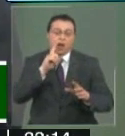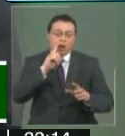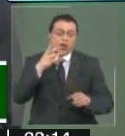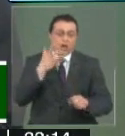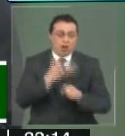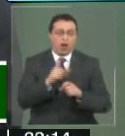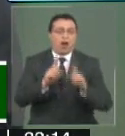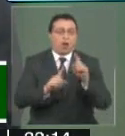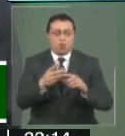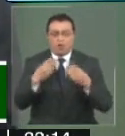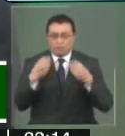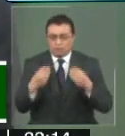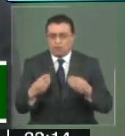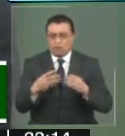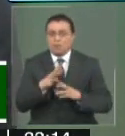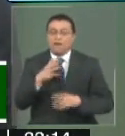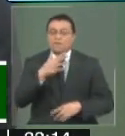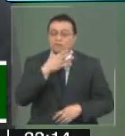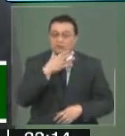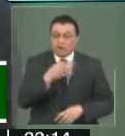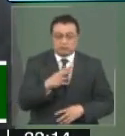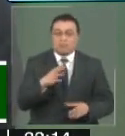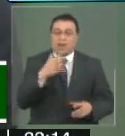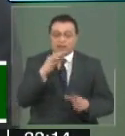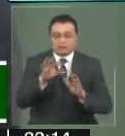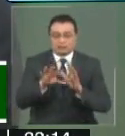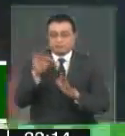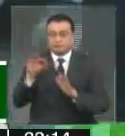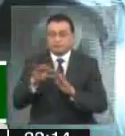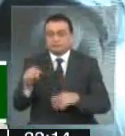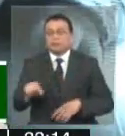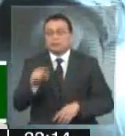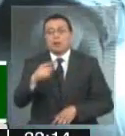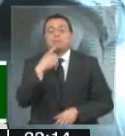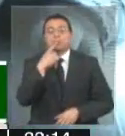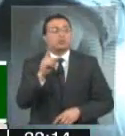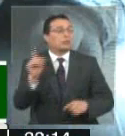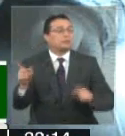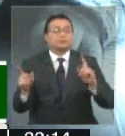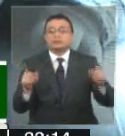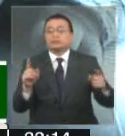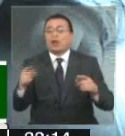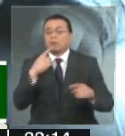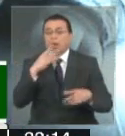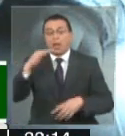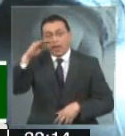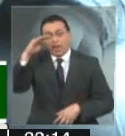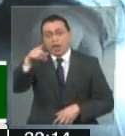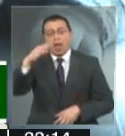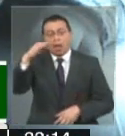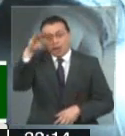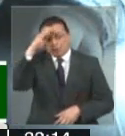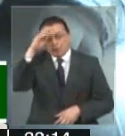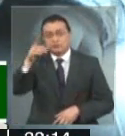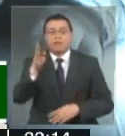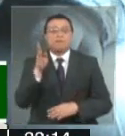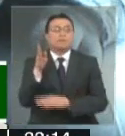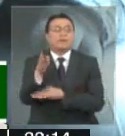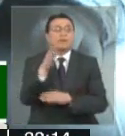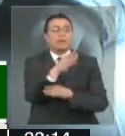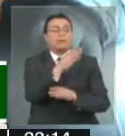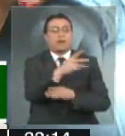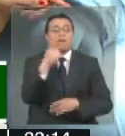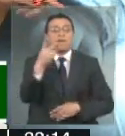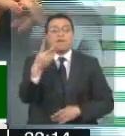Se encuentra y bastante fácil, con facilidad. Ahora quiero preguntarle a los muchachos, su experiencia viajando, primero le voy a